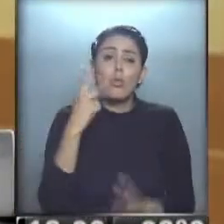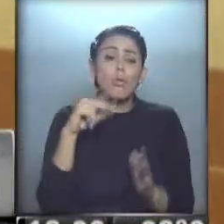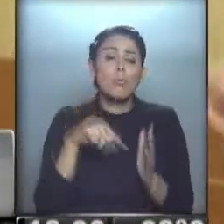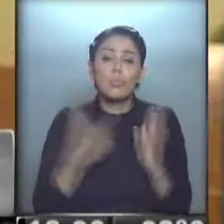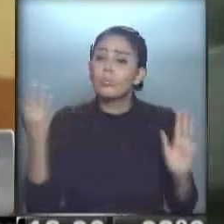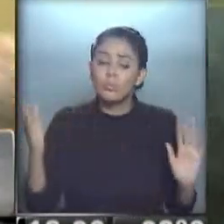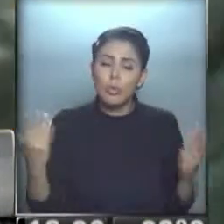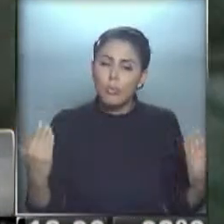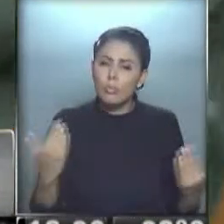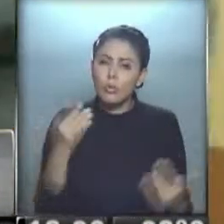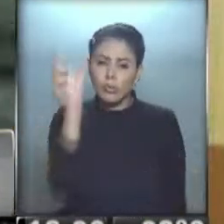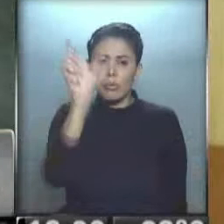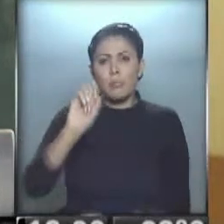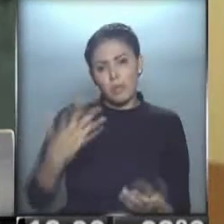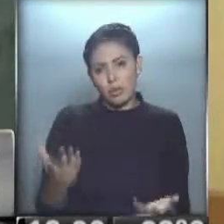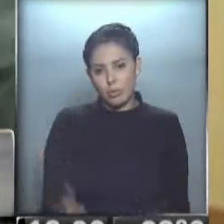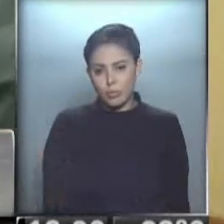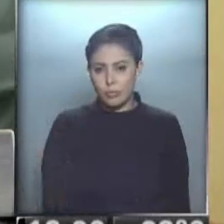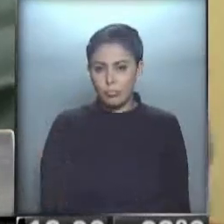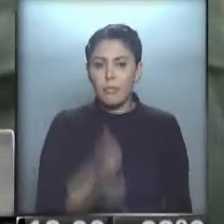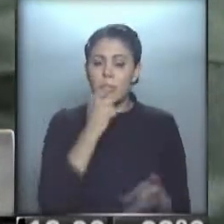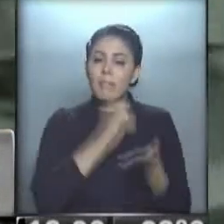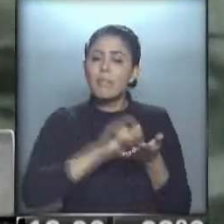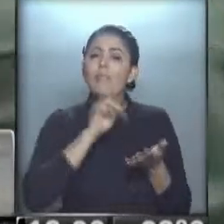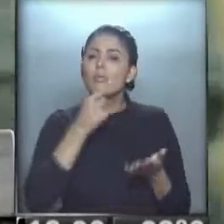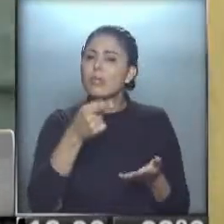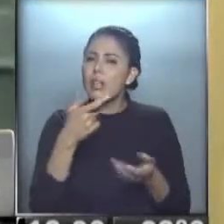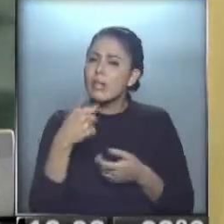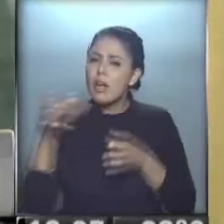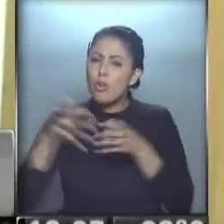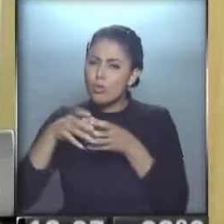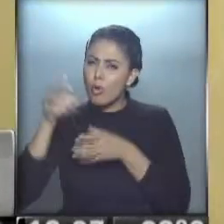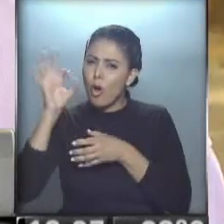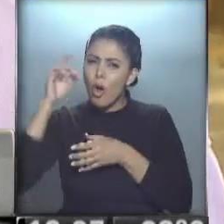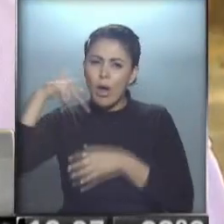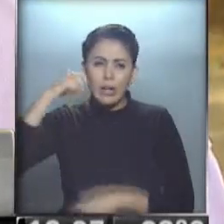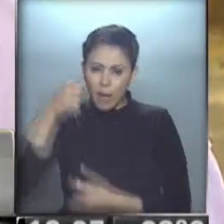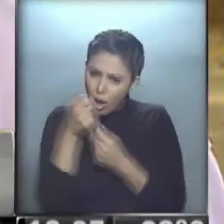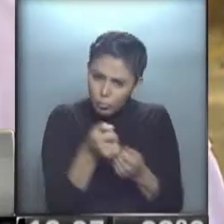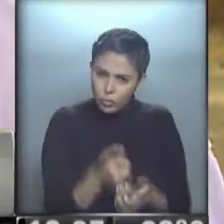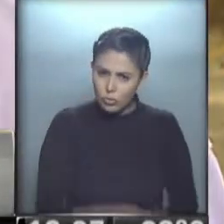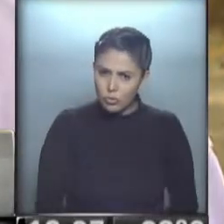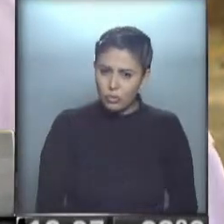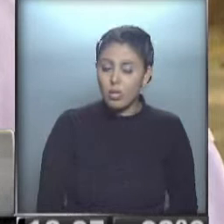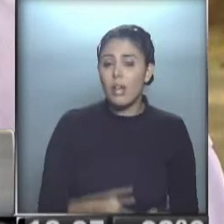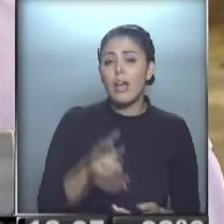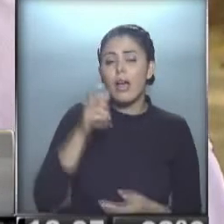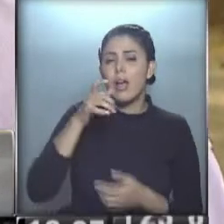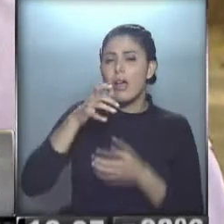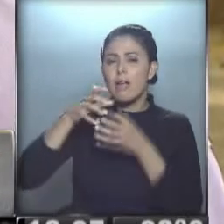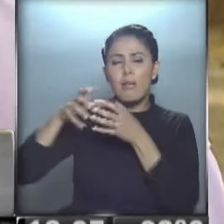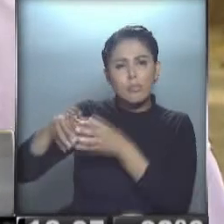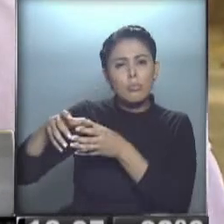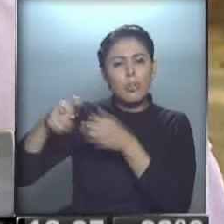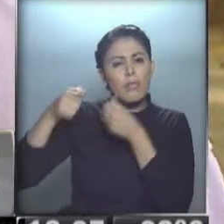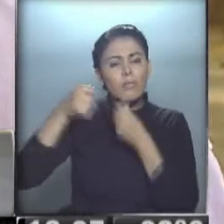hagan de es una persona mejor que ustedes porque la gente de greenpeace la base sobre